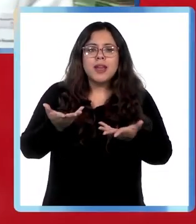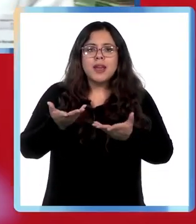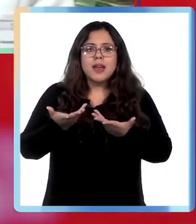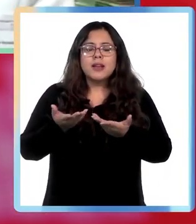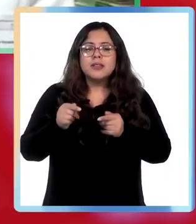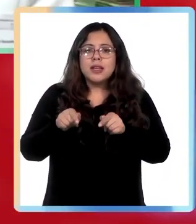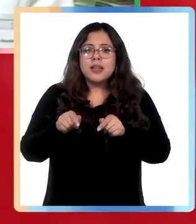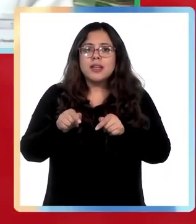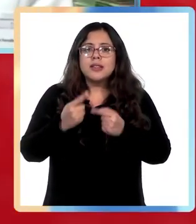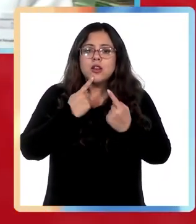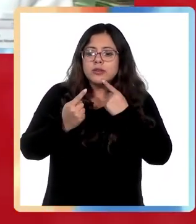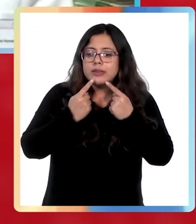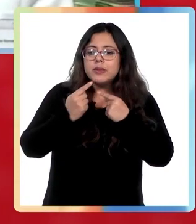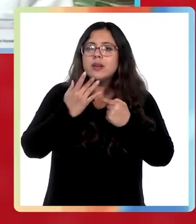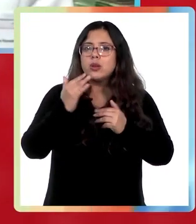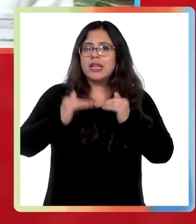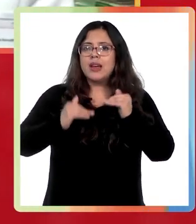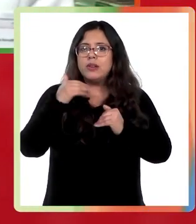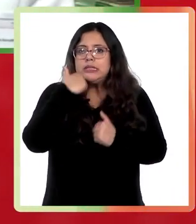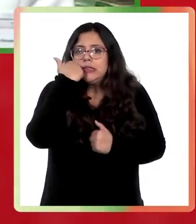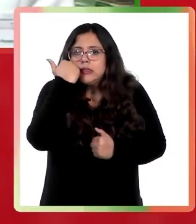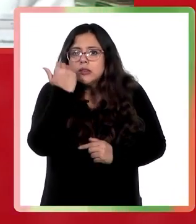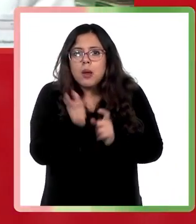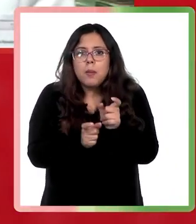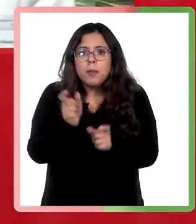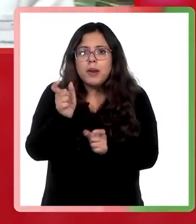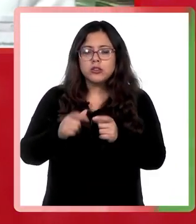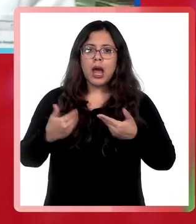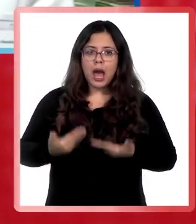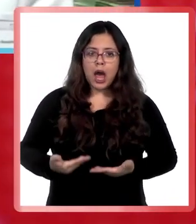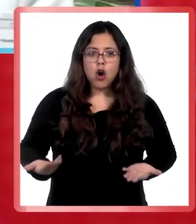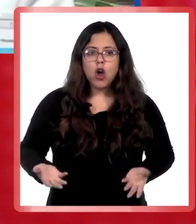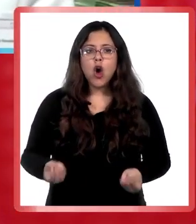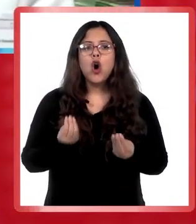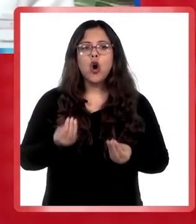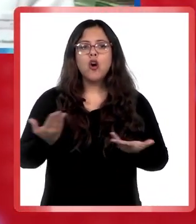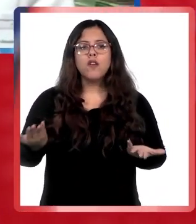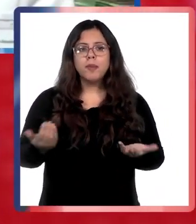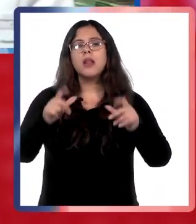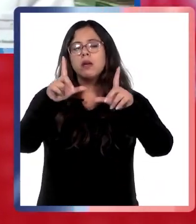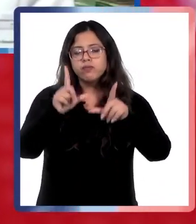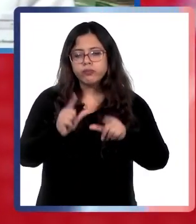también existe cierto complejo en algunas personas, a esta altura